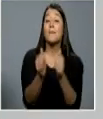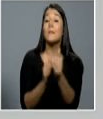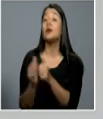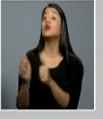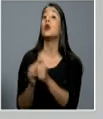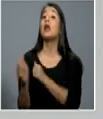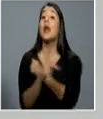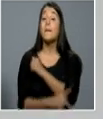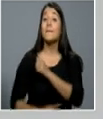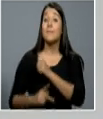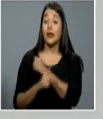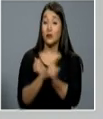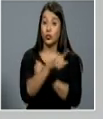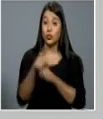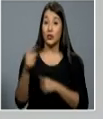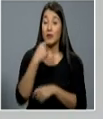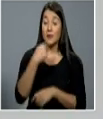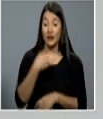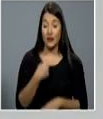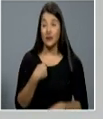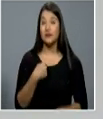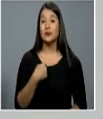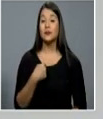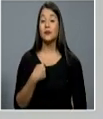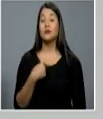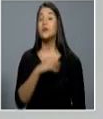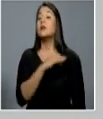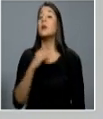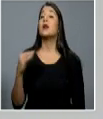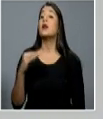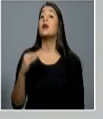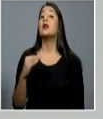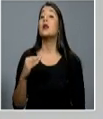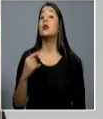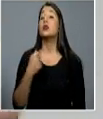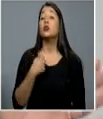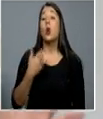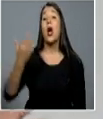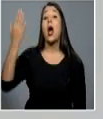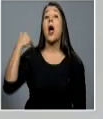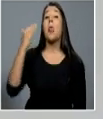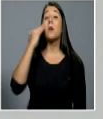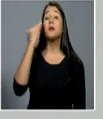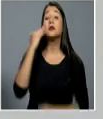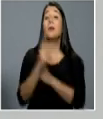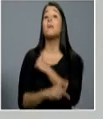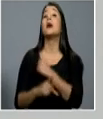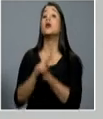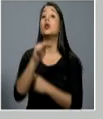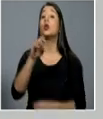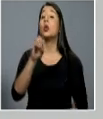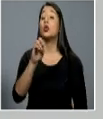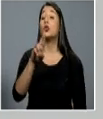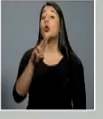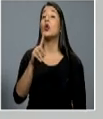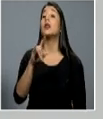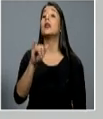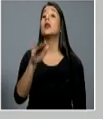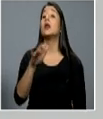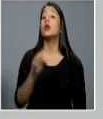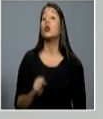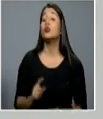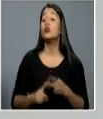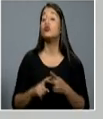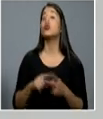que ustedes mencionan, y yo añadiría también, por ejemplo, los países nórdicos, Suecia, Finlandia, Noruega, que también